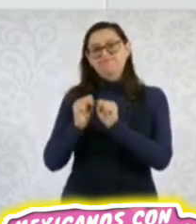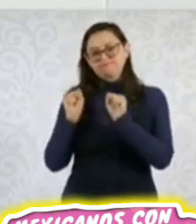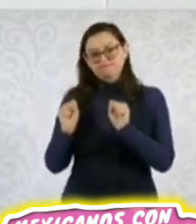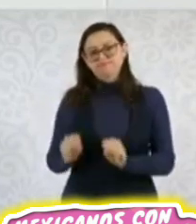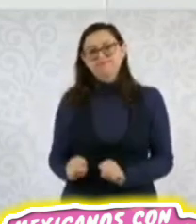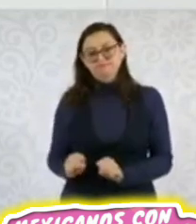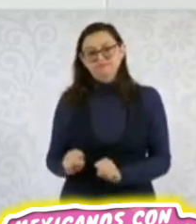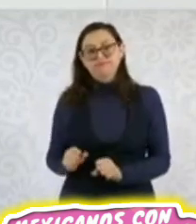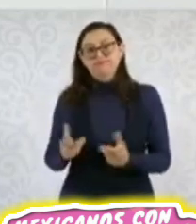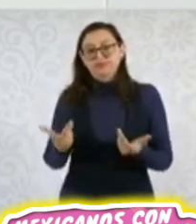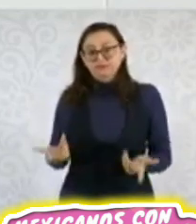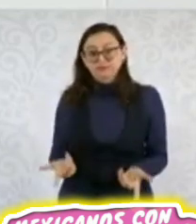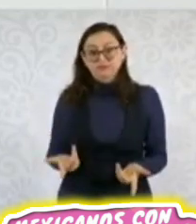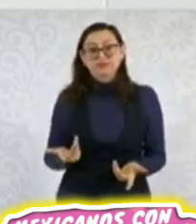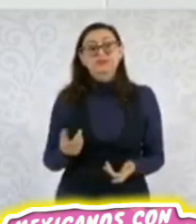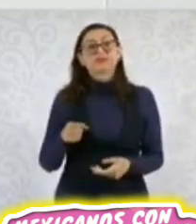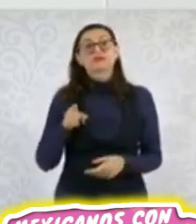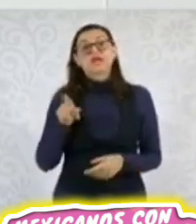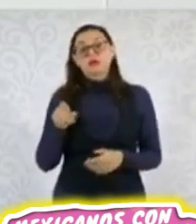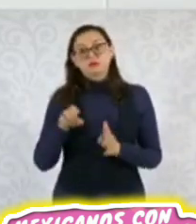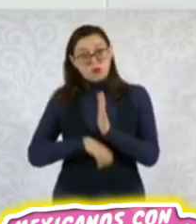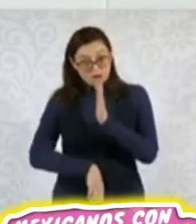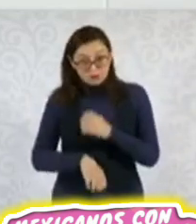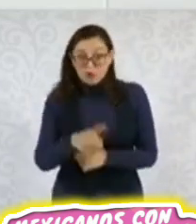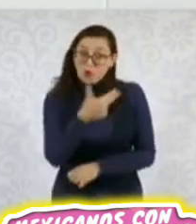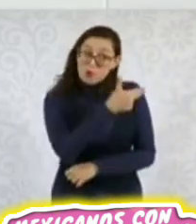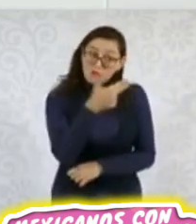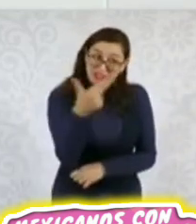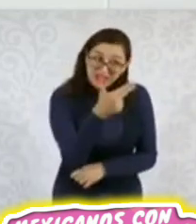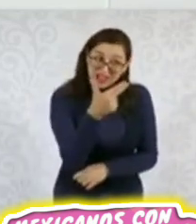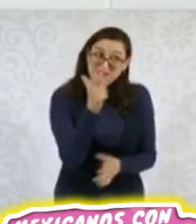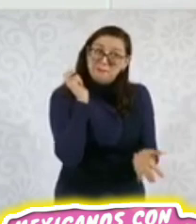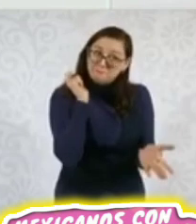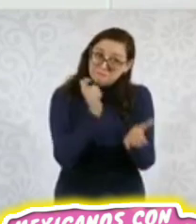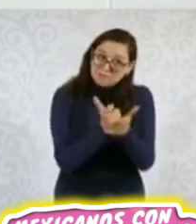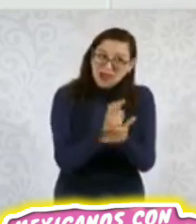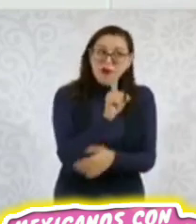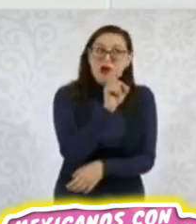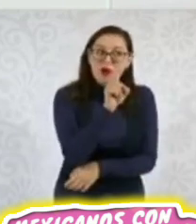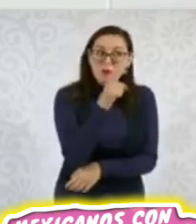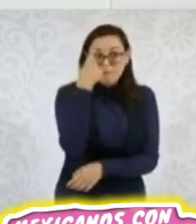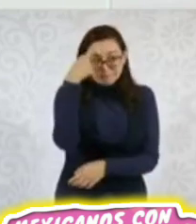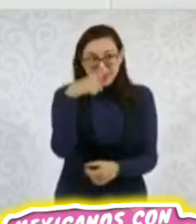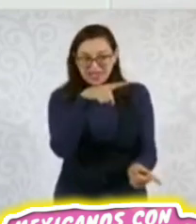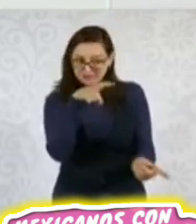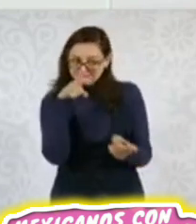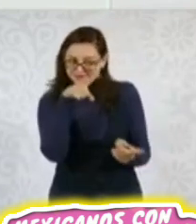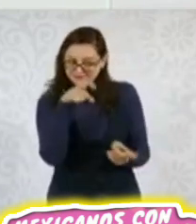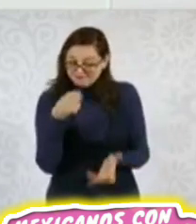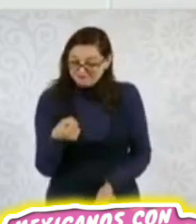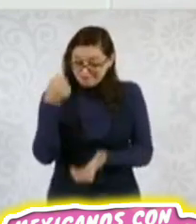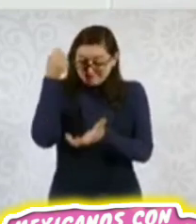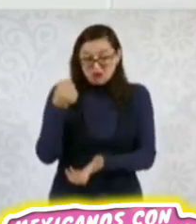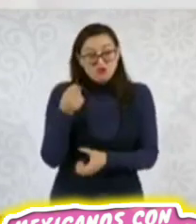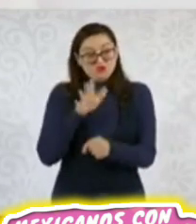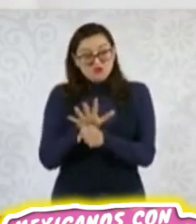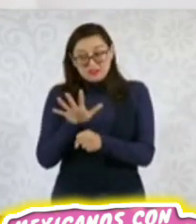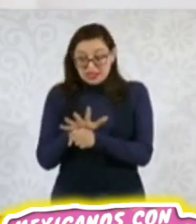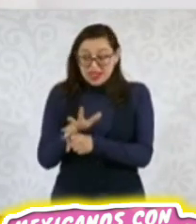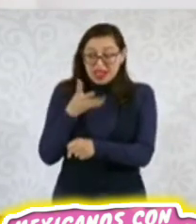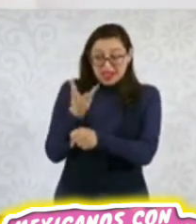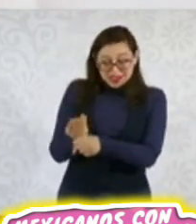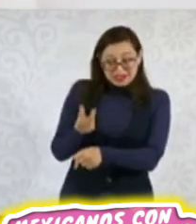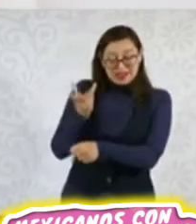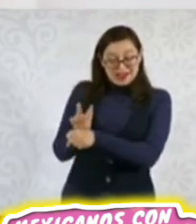que cobre el agua a los hoteles adecuadamente, que tengan los recursos suficientes para operar ese sistema. Pero la Federación vamos a